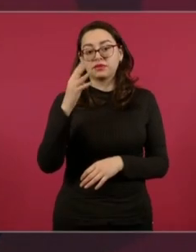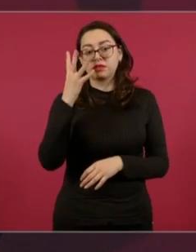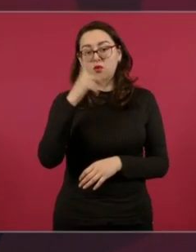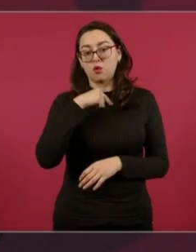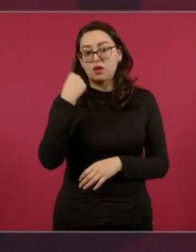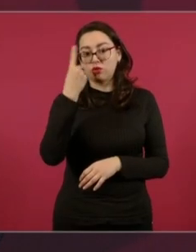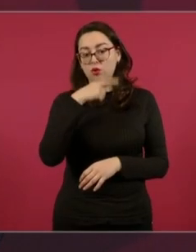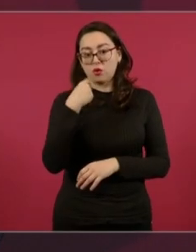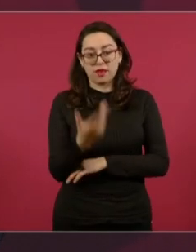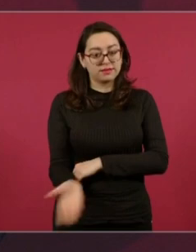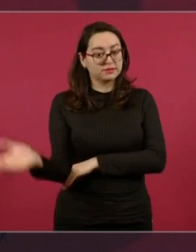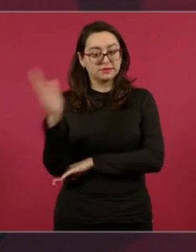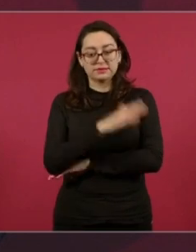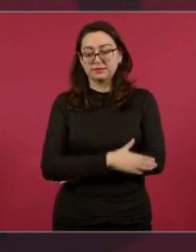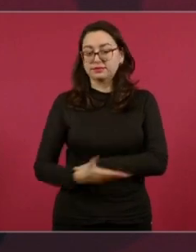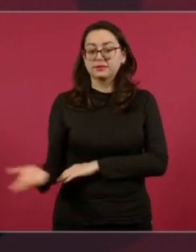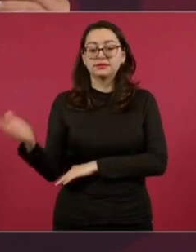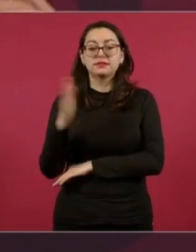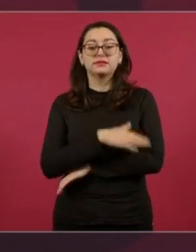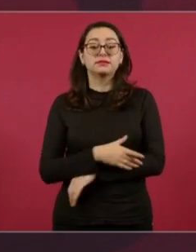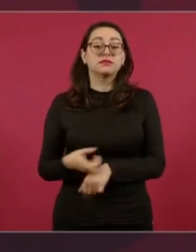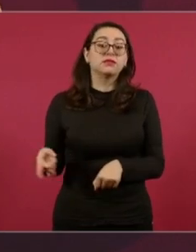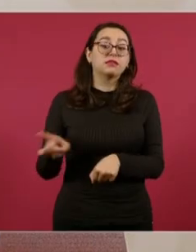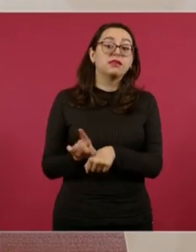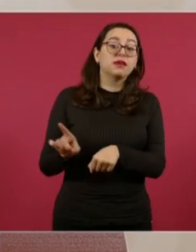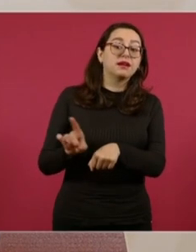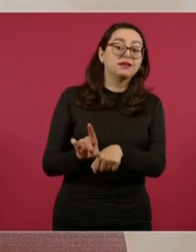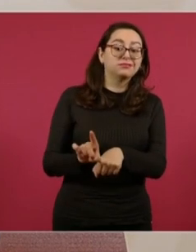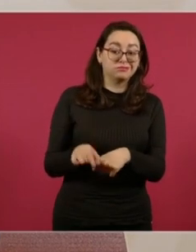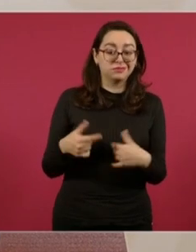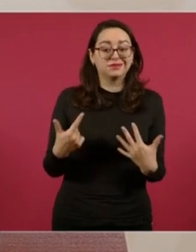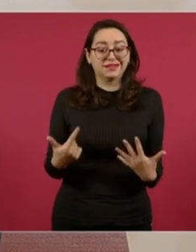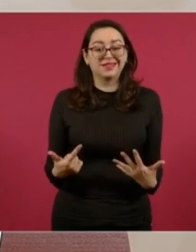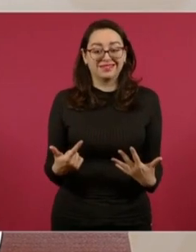por semana. Y así